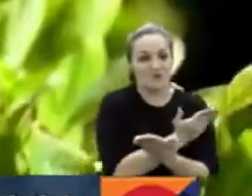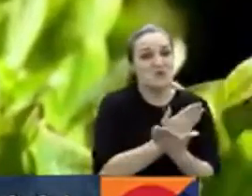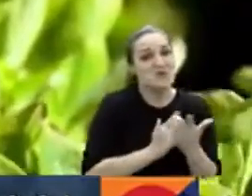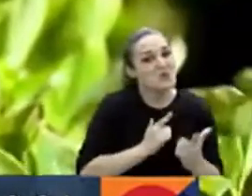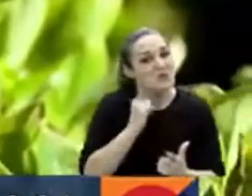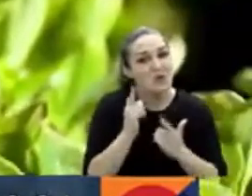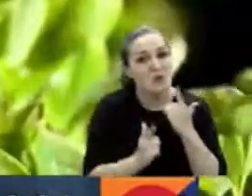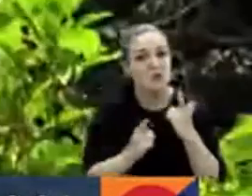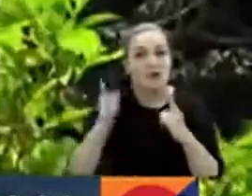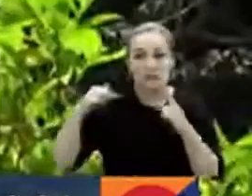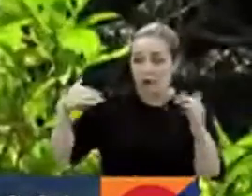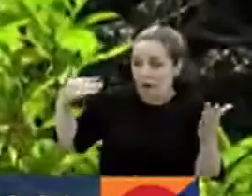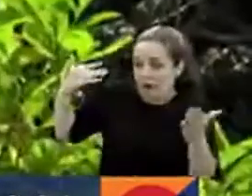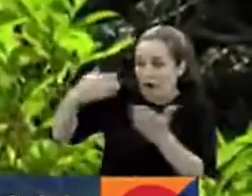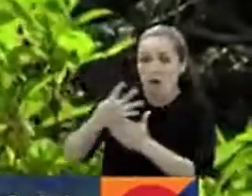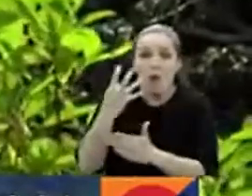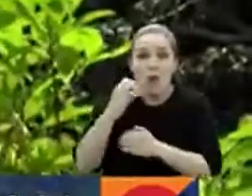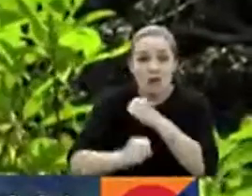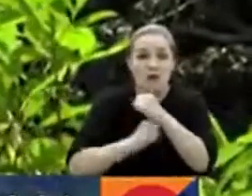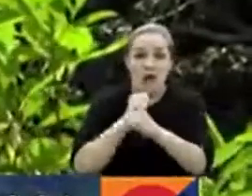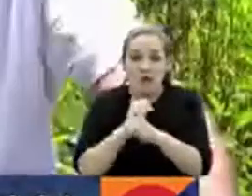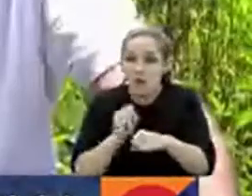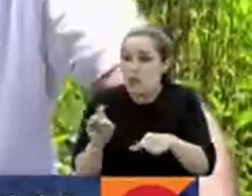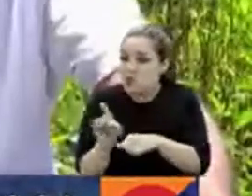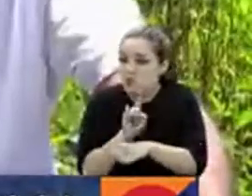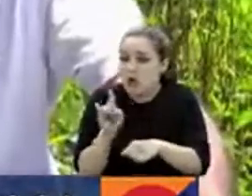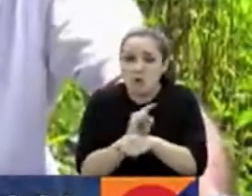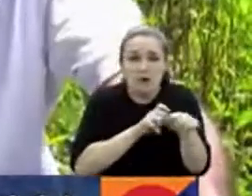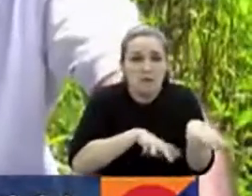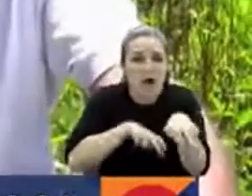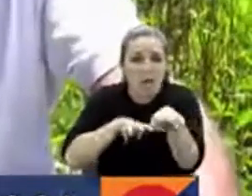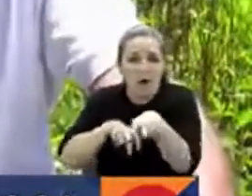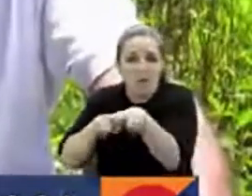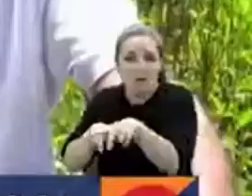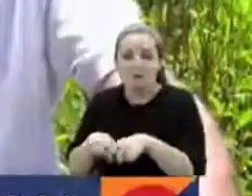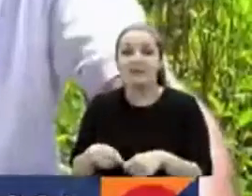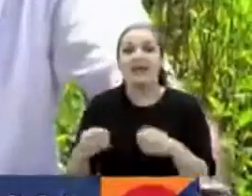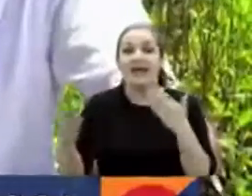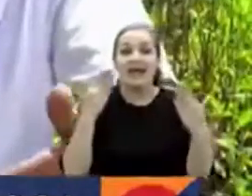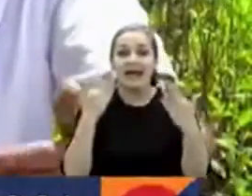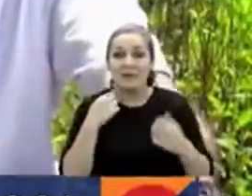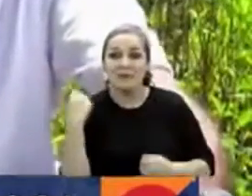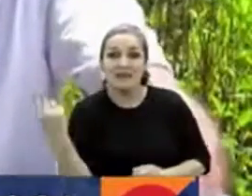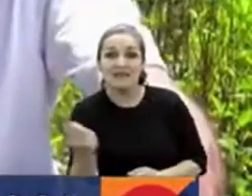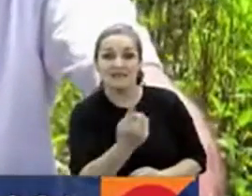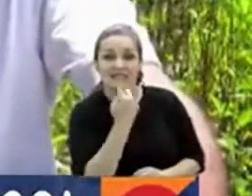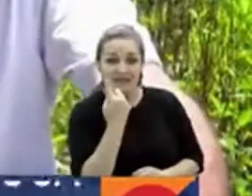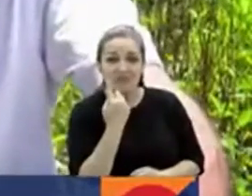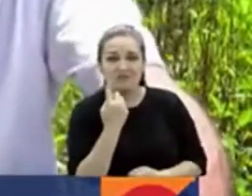contra una herencia de más de 40 años arraigada. La coca para los campesinos, desde el